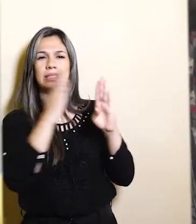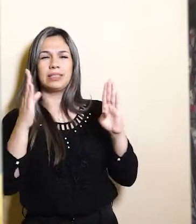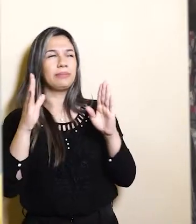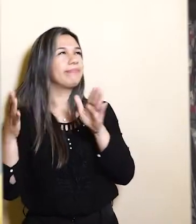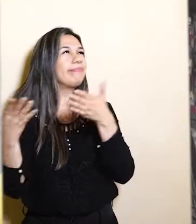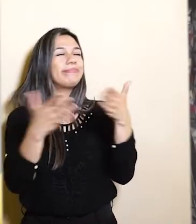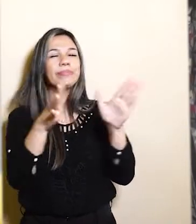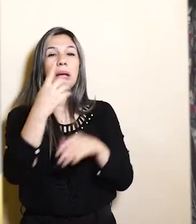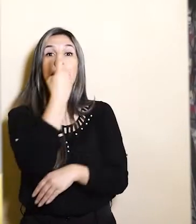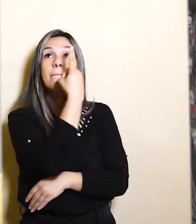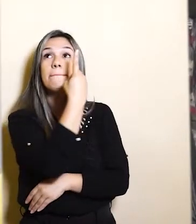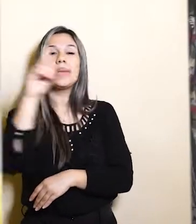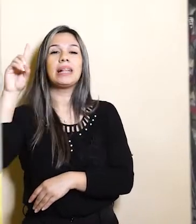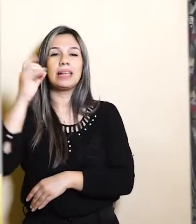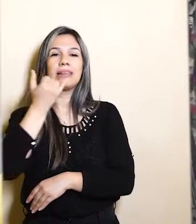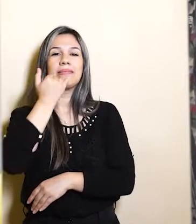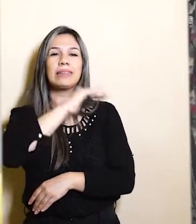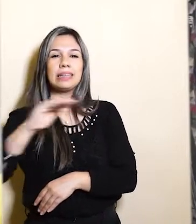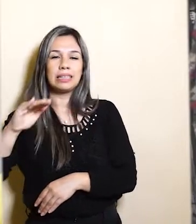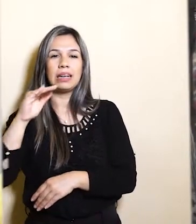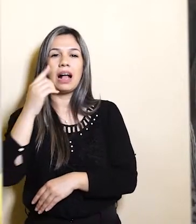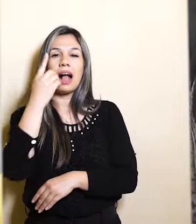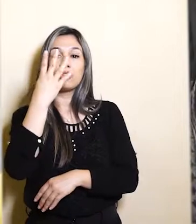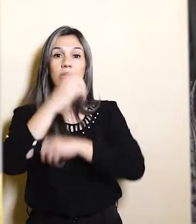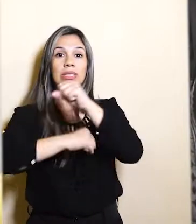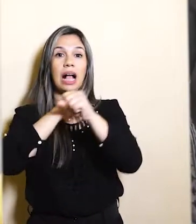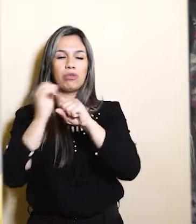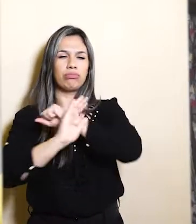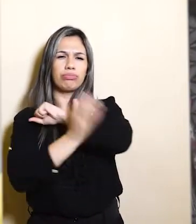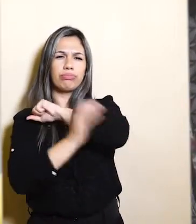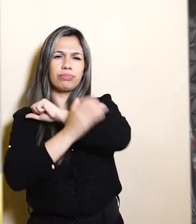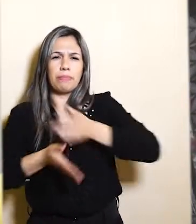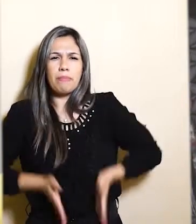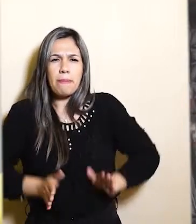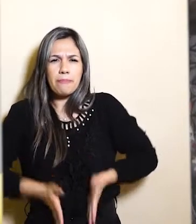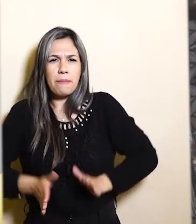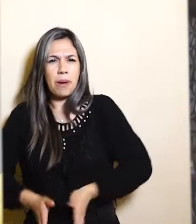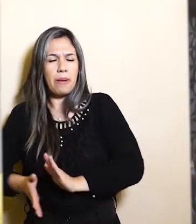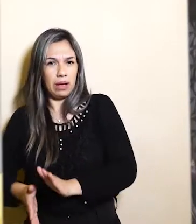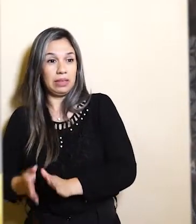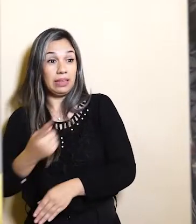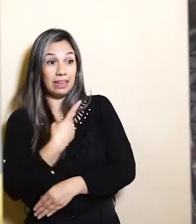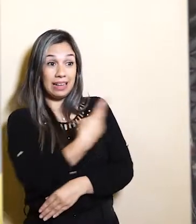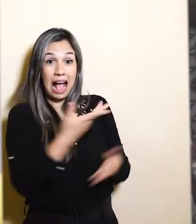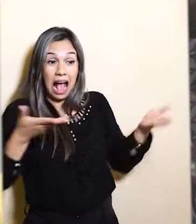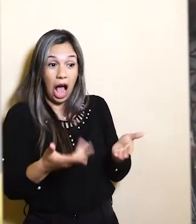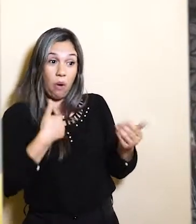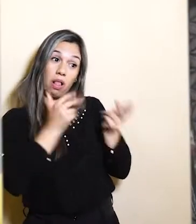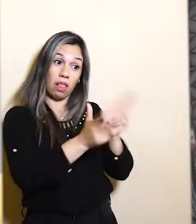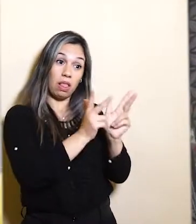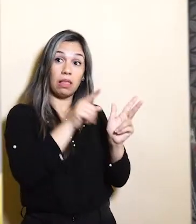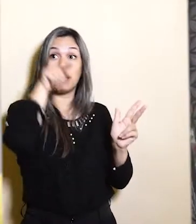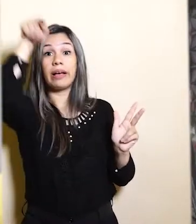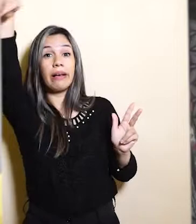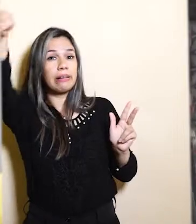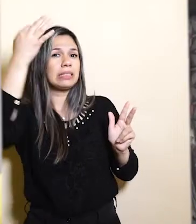niñas menores de 14 años dieron luz en este país. Es más, mientras tú y yo estamos platicando, muy seguramente una niña menor de